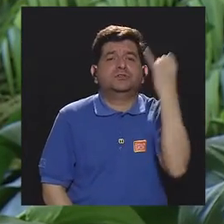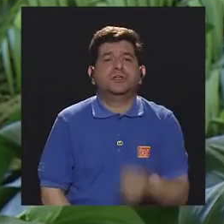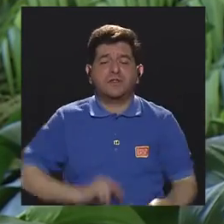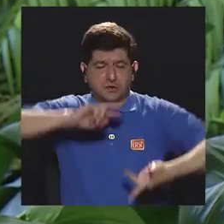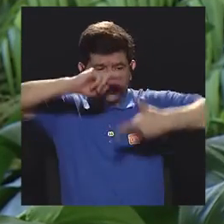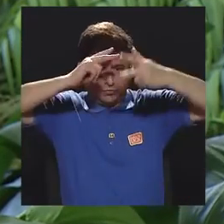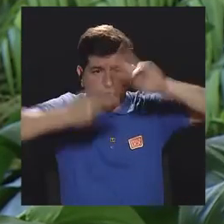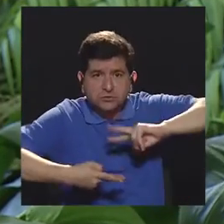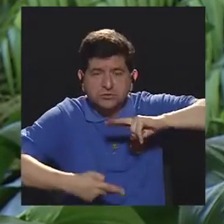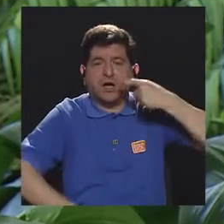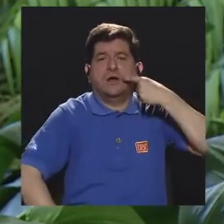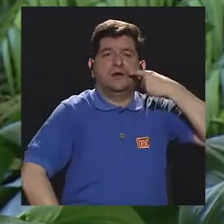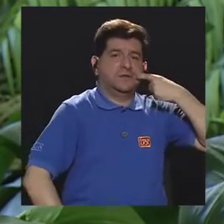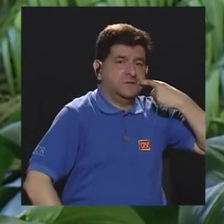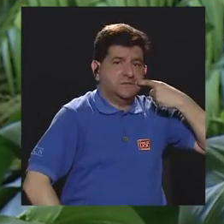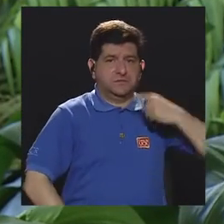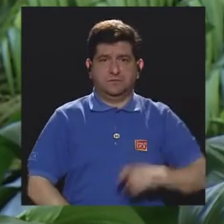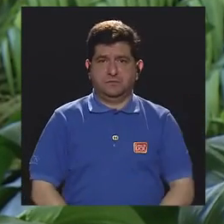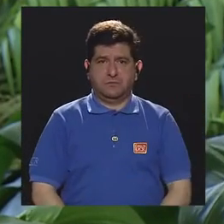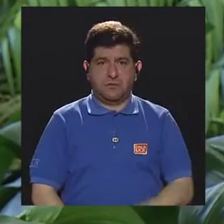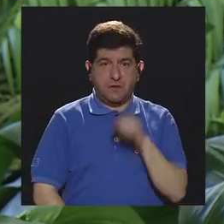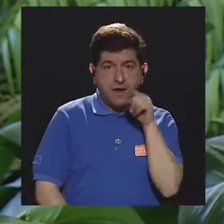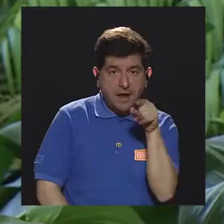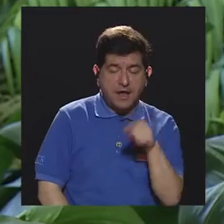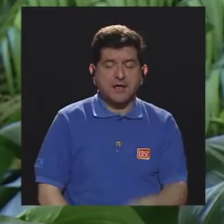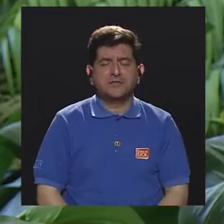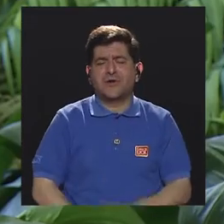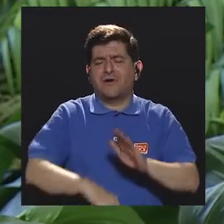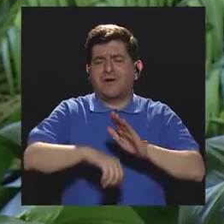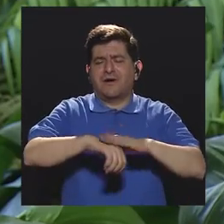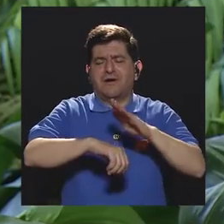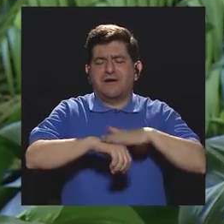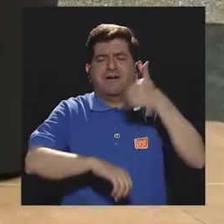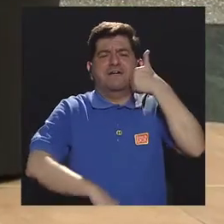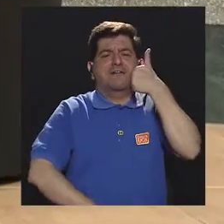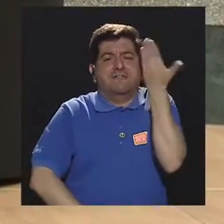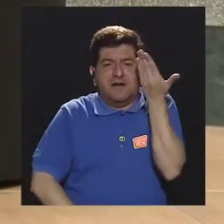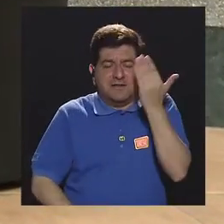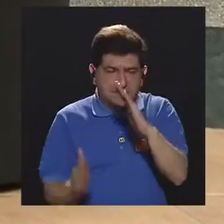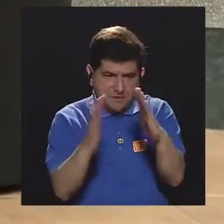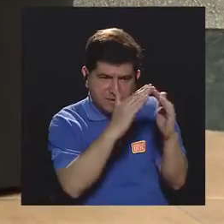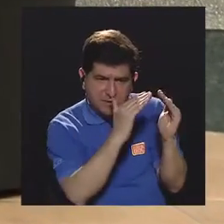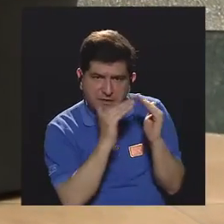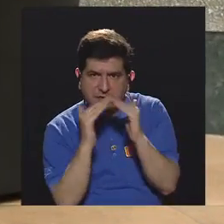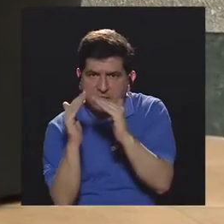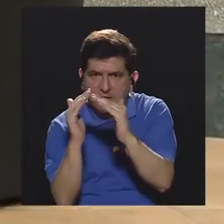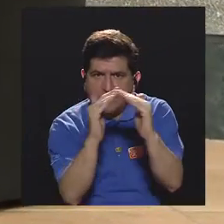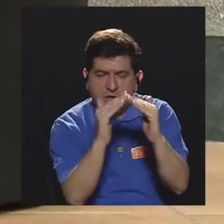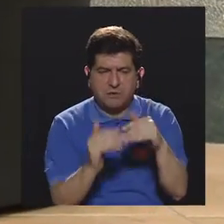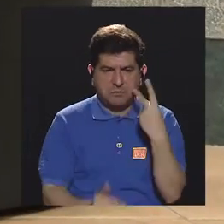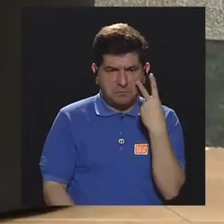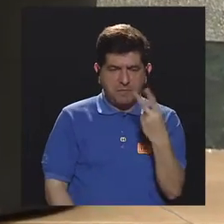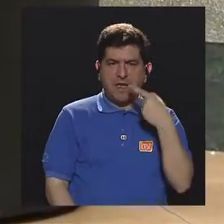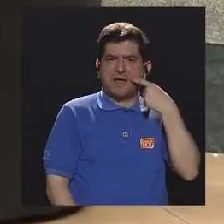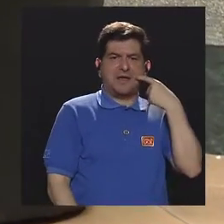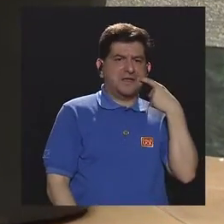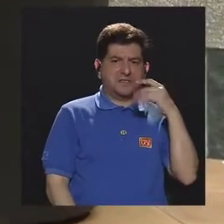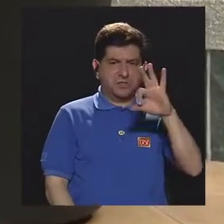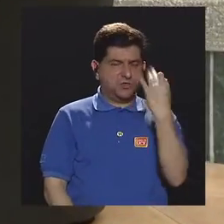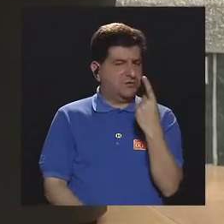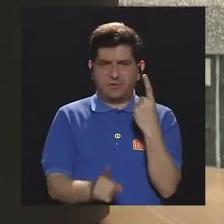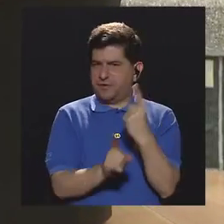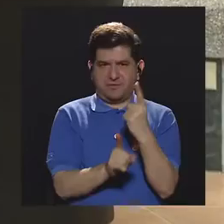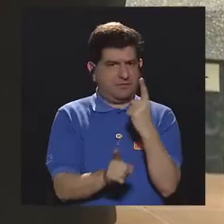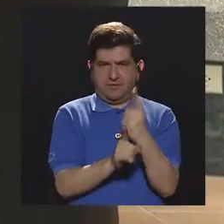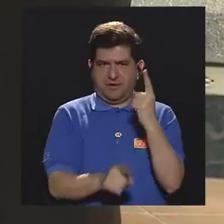conceptos invertidos sobre la adicción, eso va a facilitar que las poblaciones vean la adicción de una